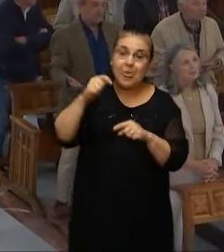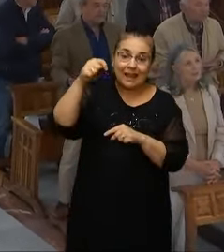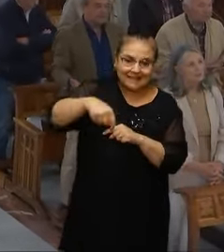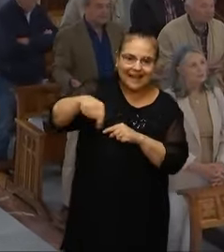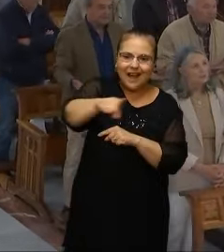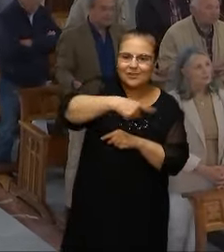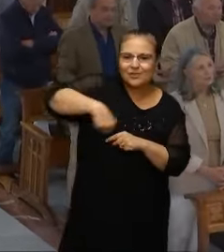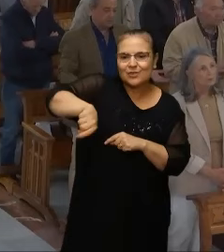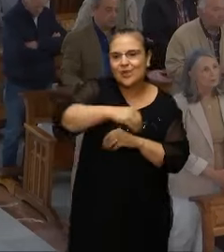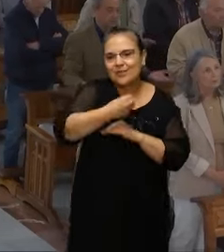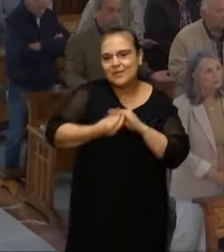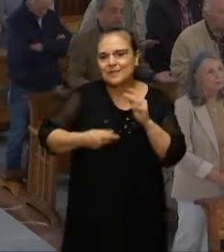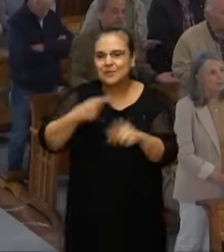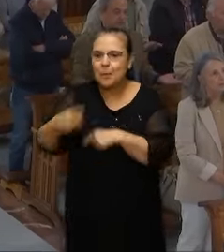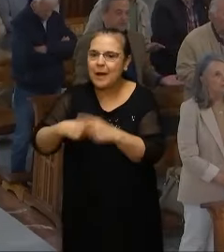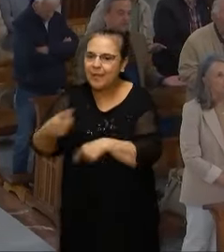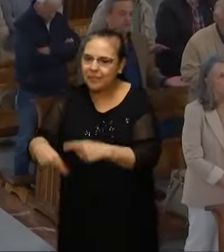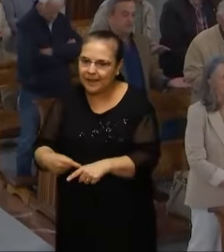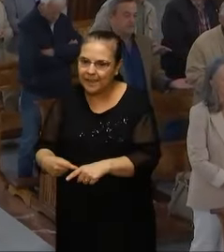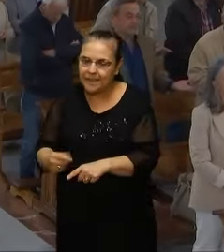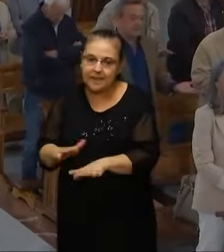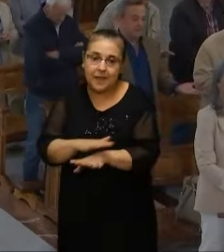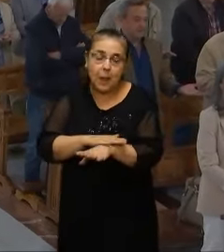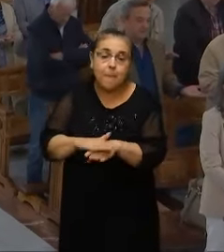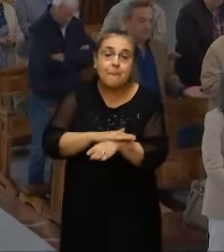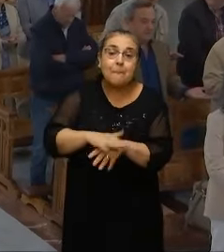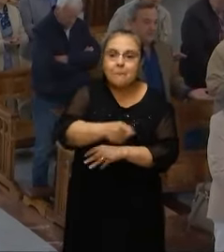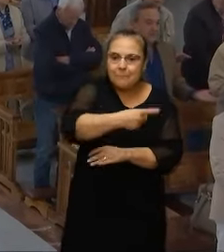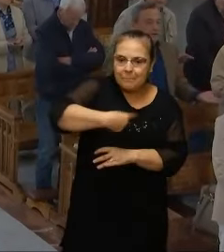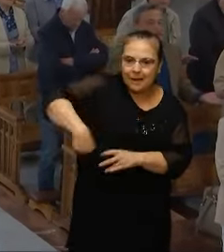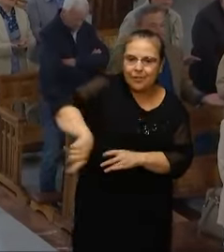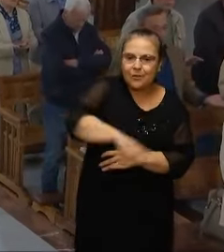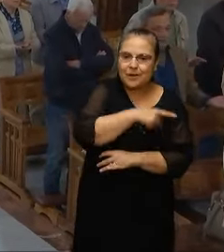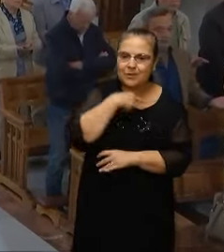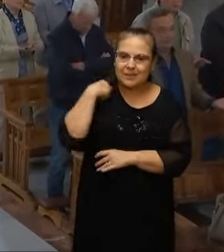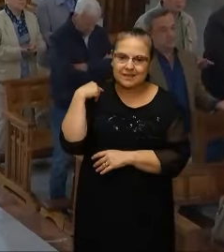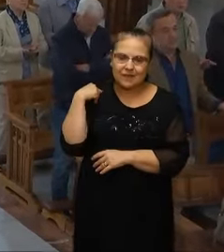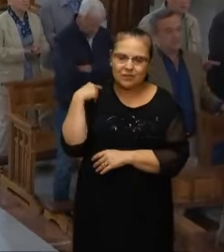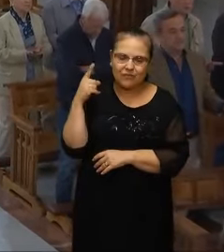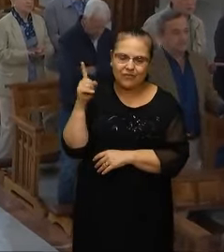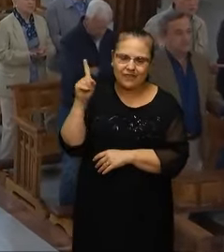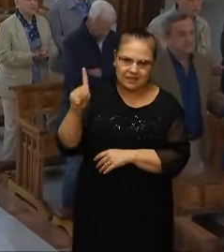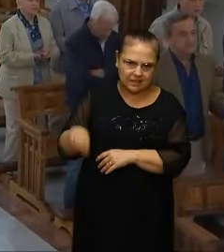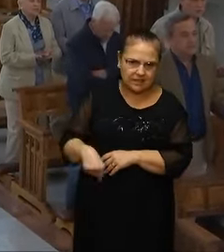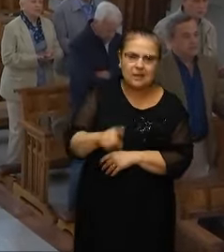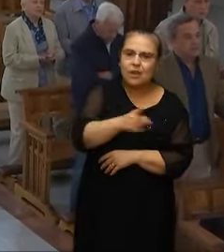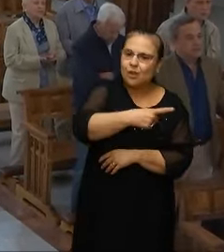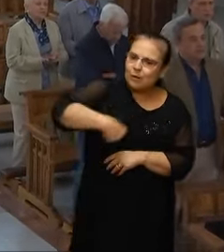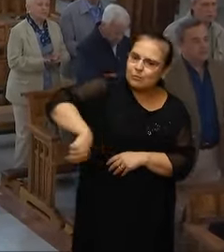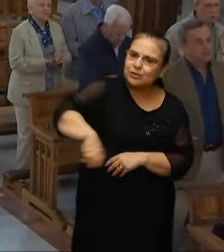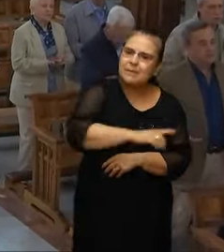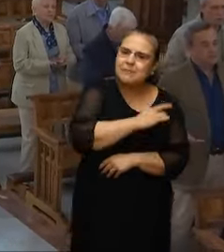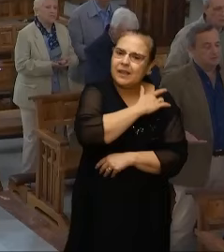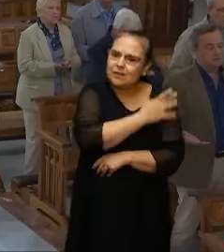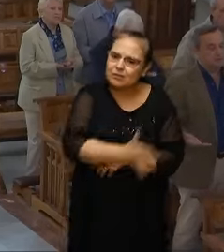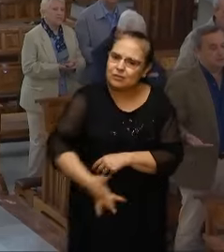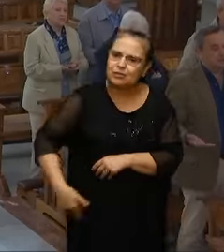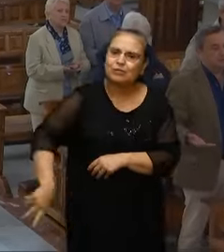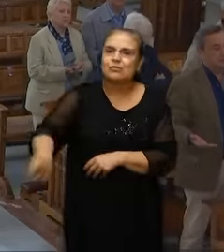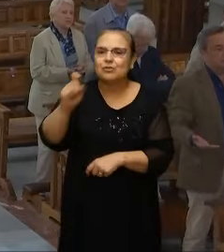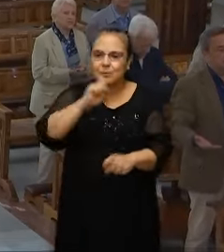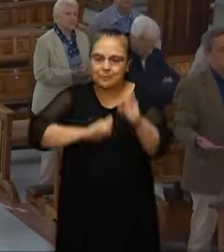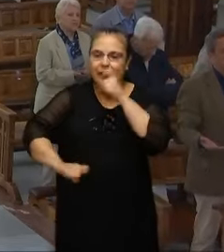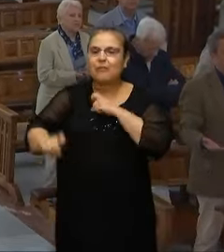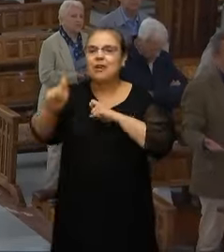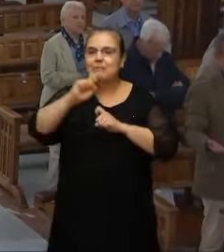cielo danos hoy nuestro pan de cada día perdona nuestras ofensas como también